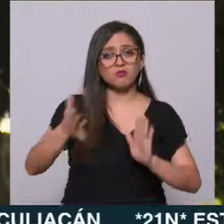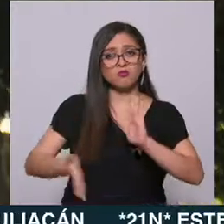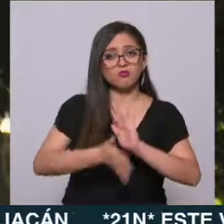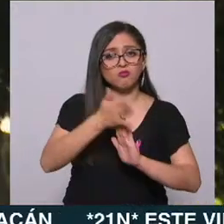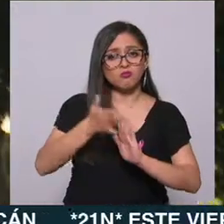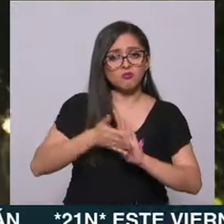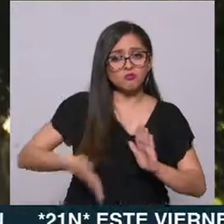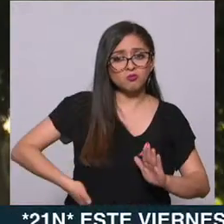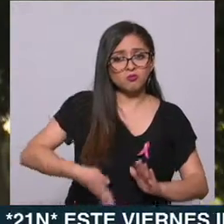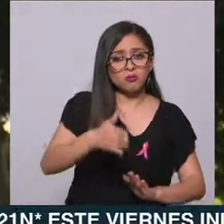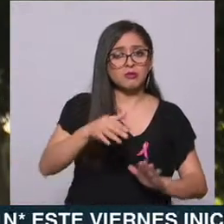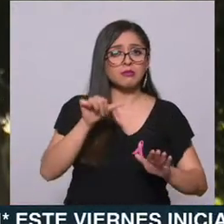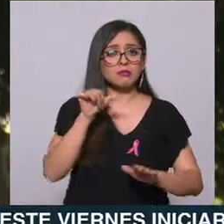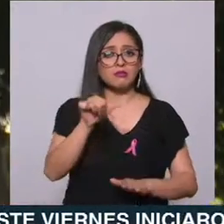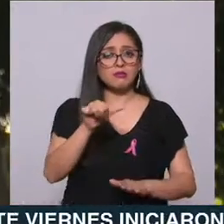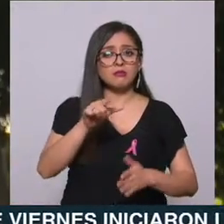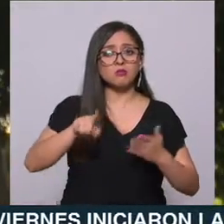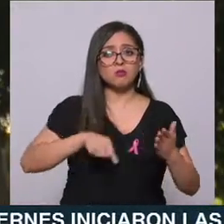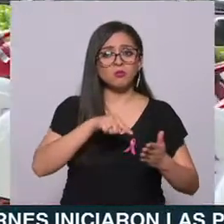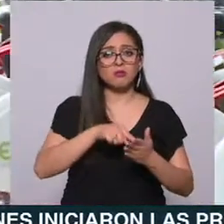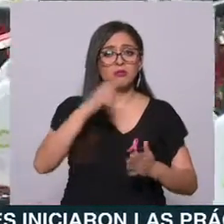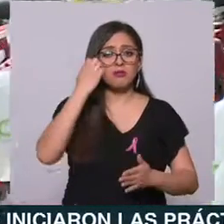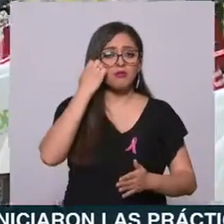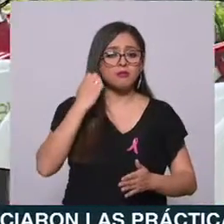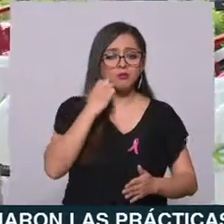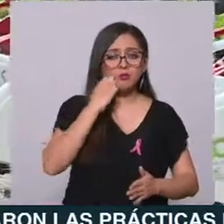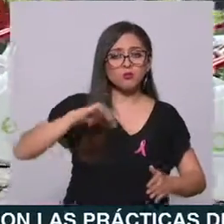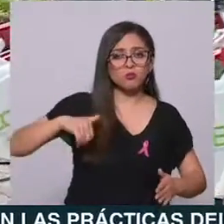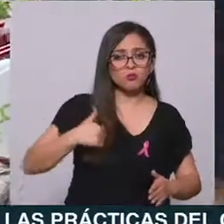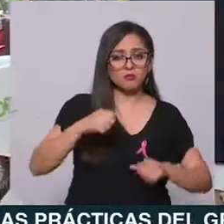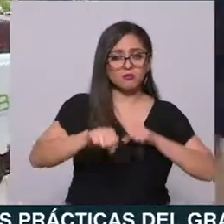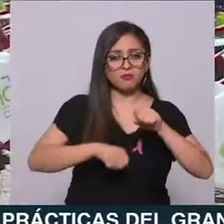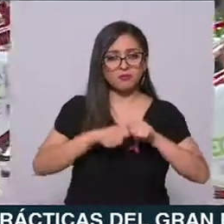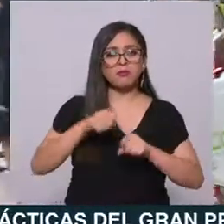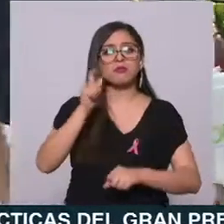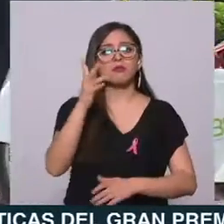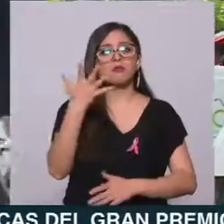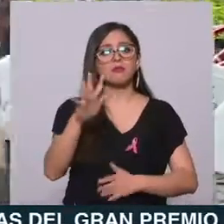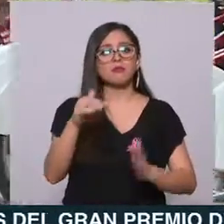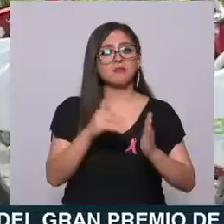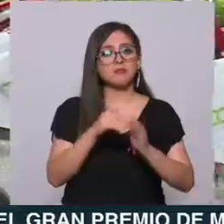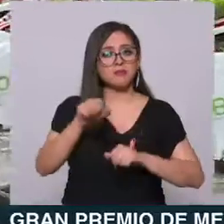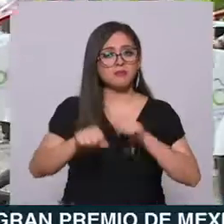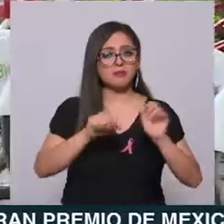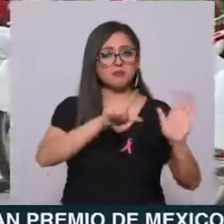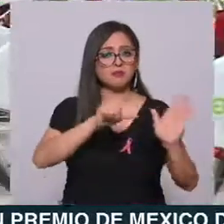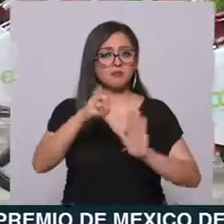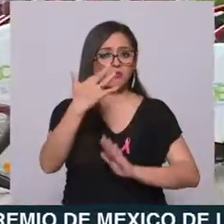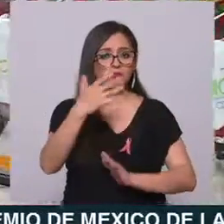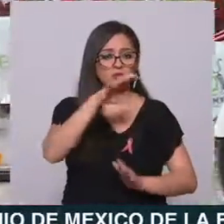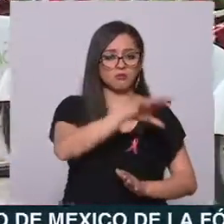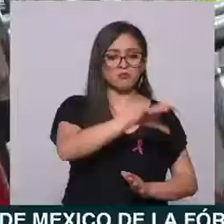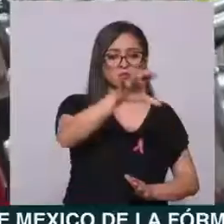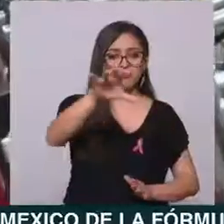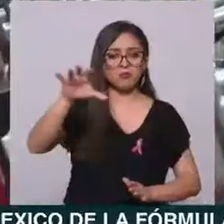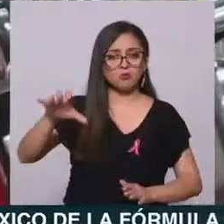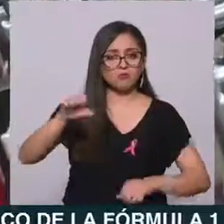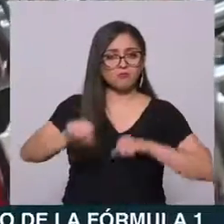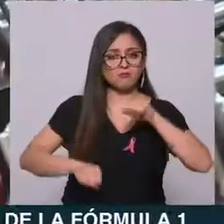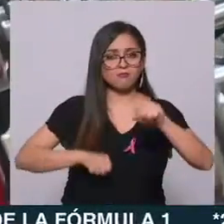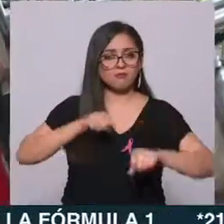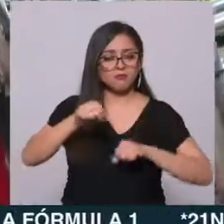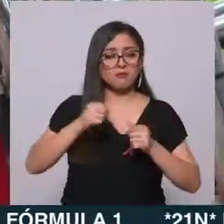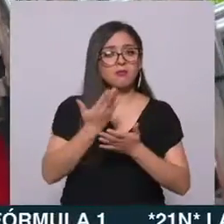infraestructura, 16 bici-estacionamientos, 10.000 bicicletas y 750 estaciones de Ecobici.